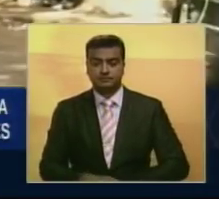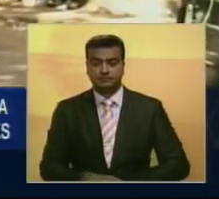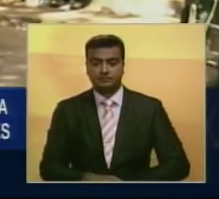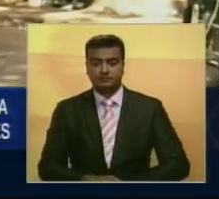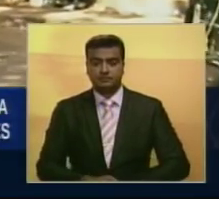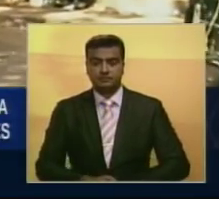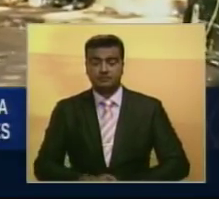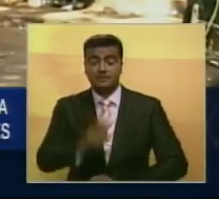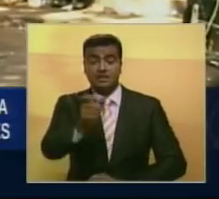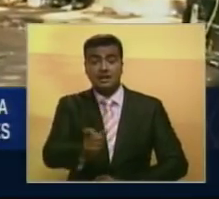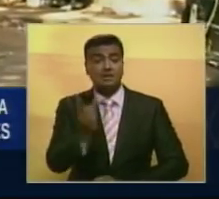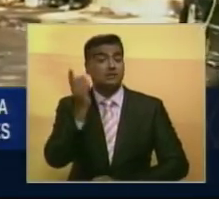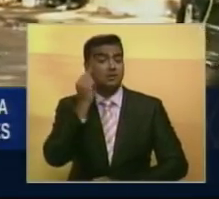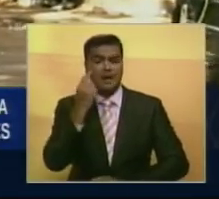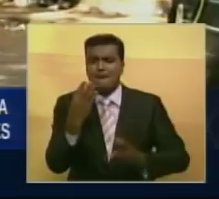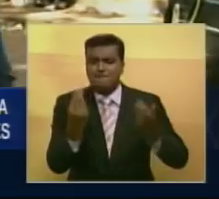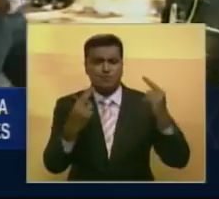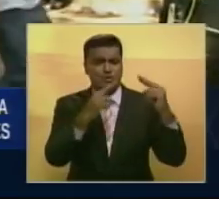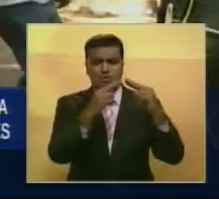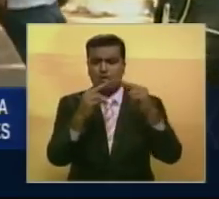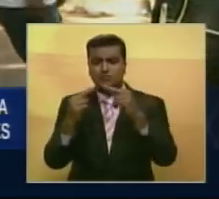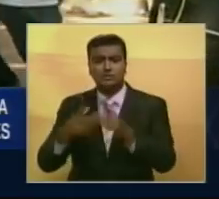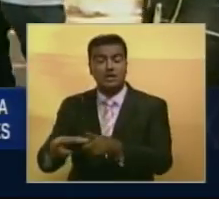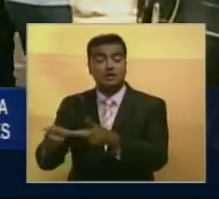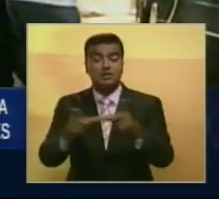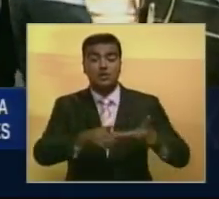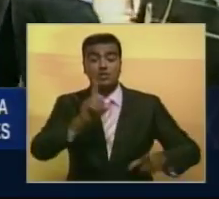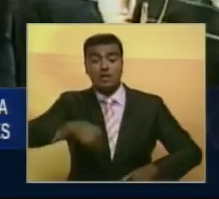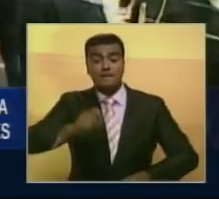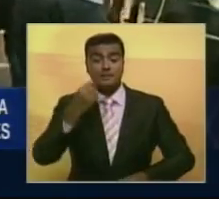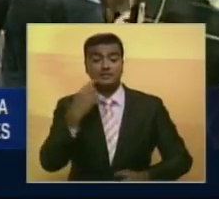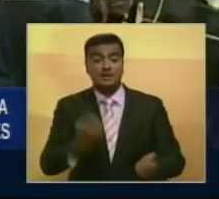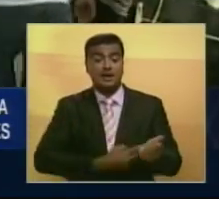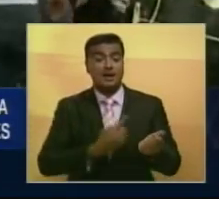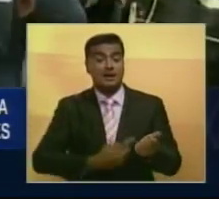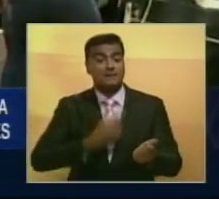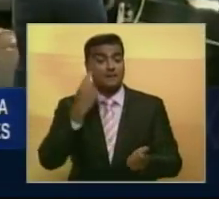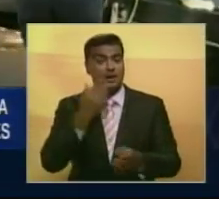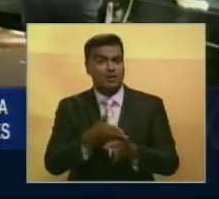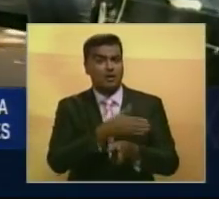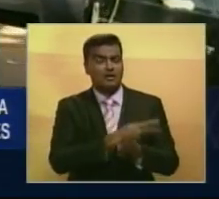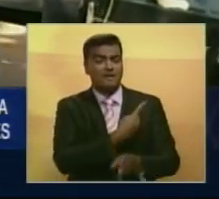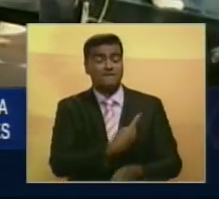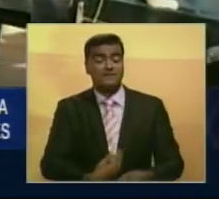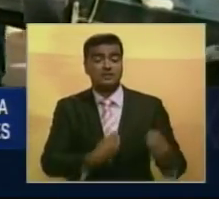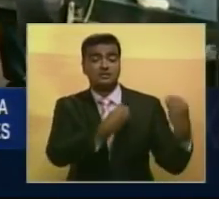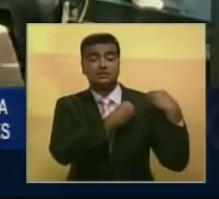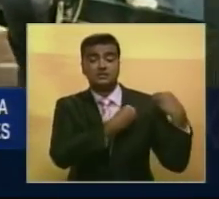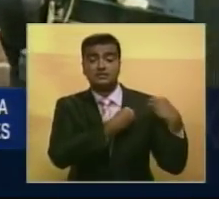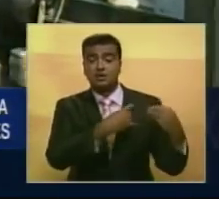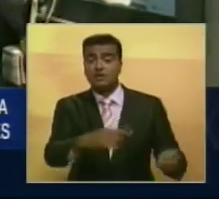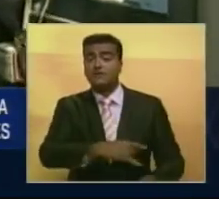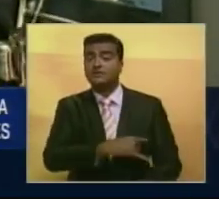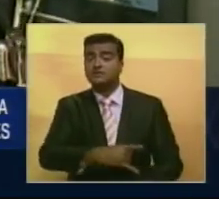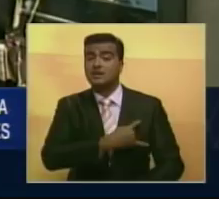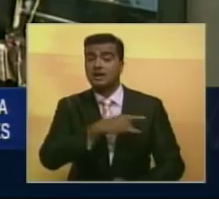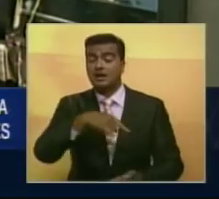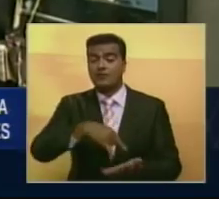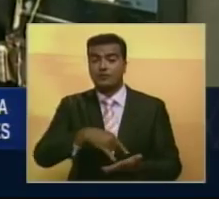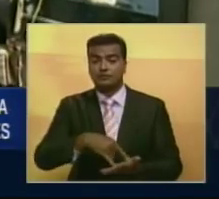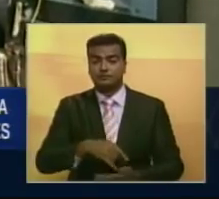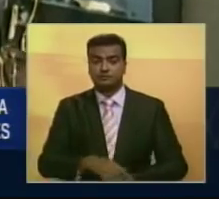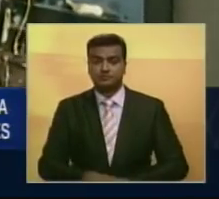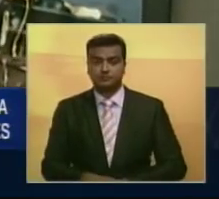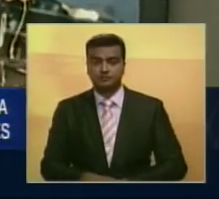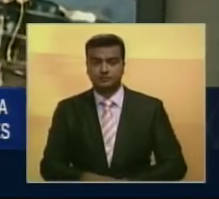Carabobo. La señora era muy conocida en el sector, además de ser hermana de un ex vicerrector de la Universidad de Carabobo. Desde entonces